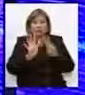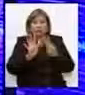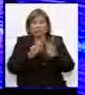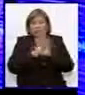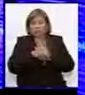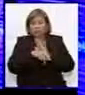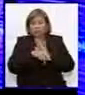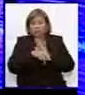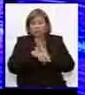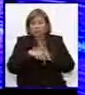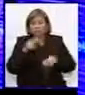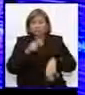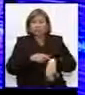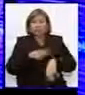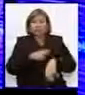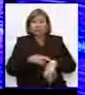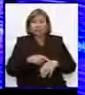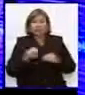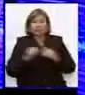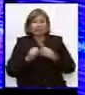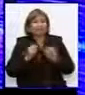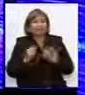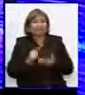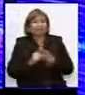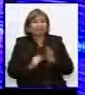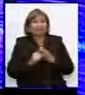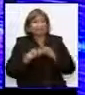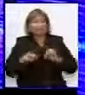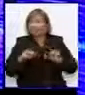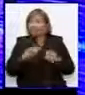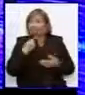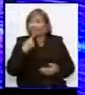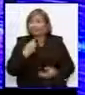2:57 a esta hora en Agenda Parlamentaria.